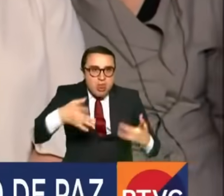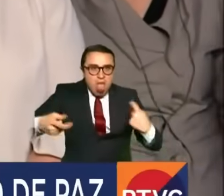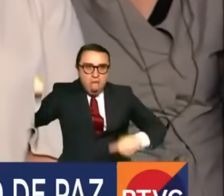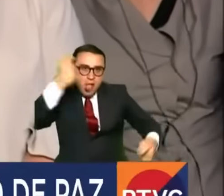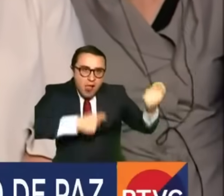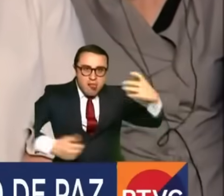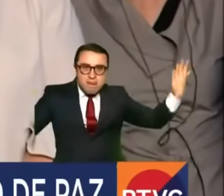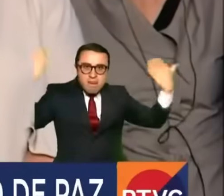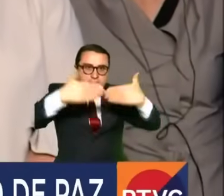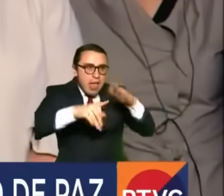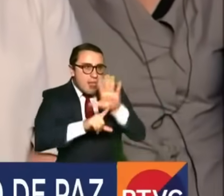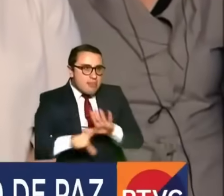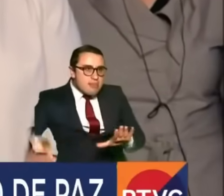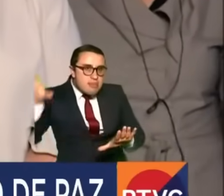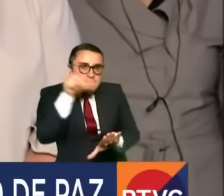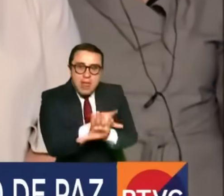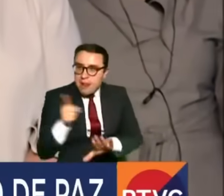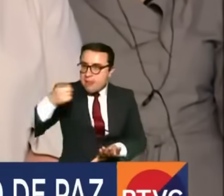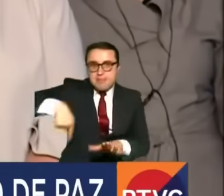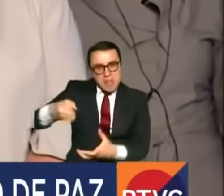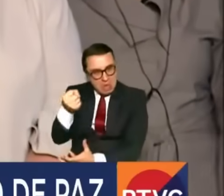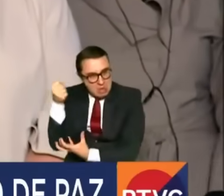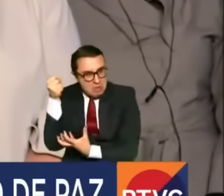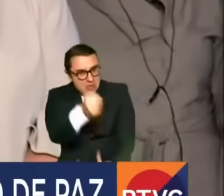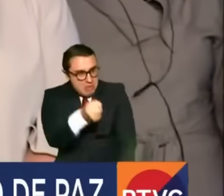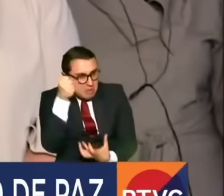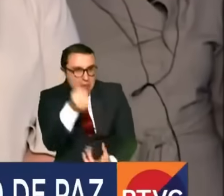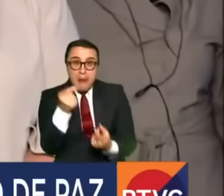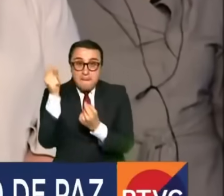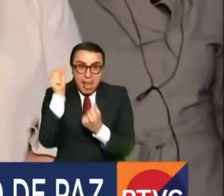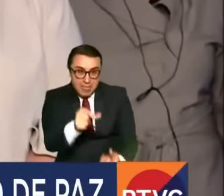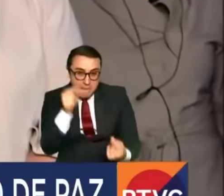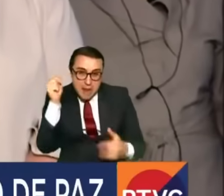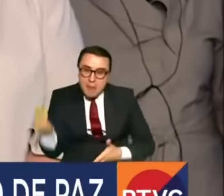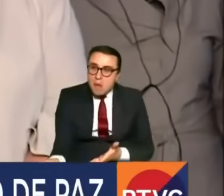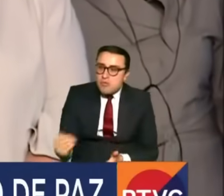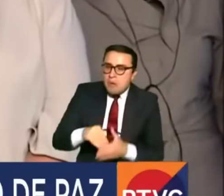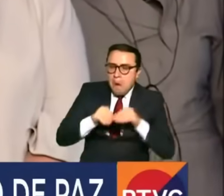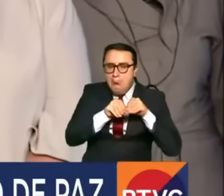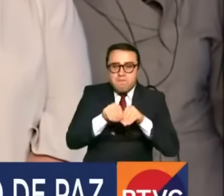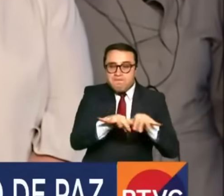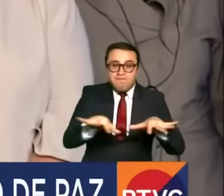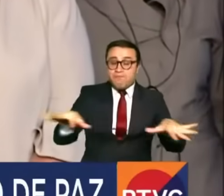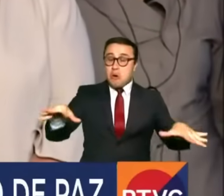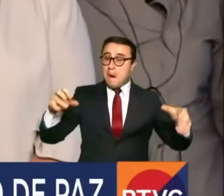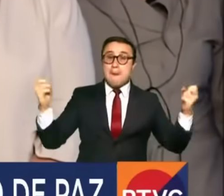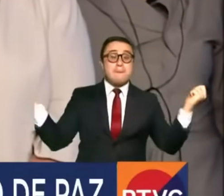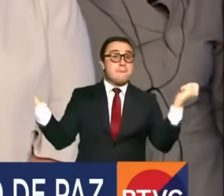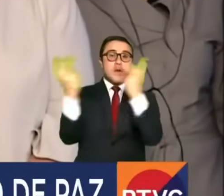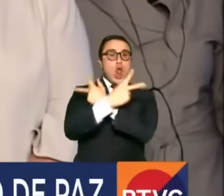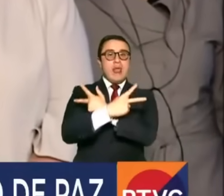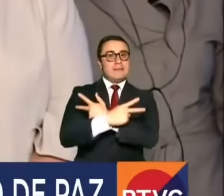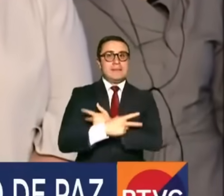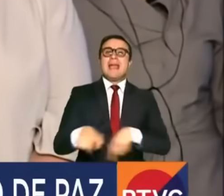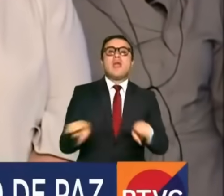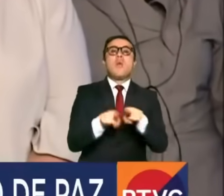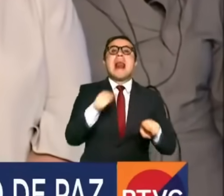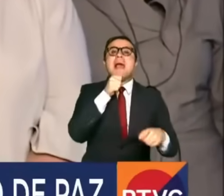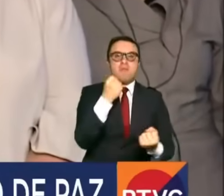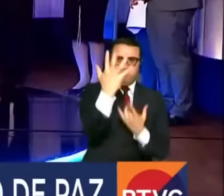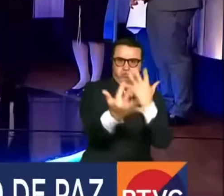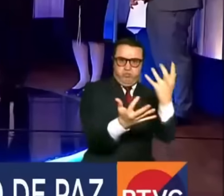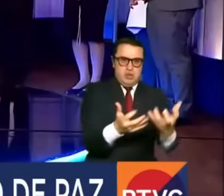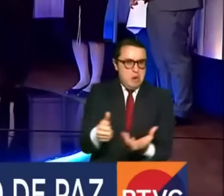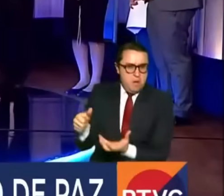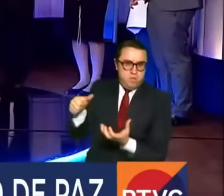dando todo el aceite y la gasolina a que de nuevo se vuelva a prender la violencia en Colombia. Esfuerzo